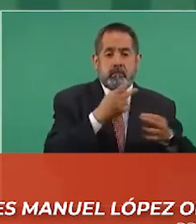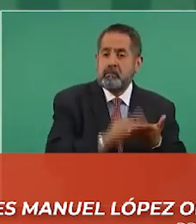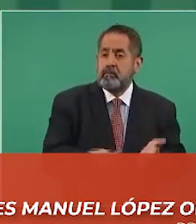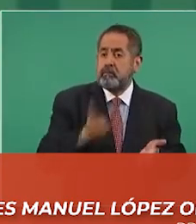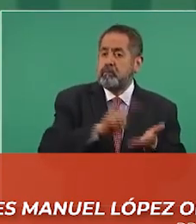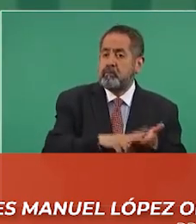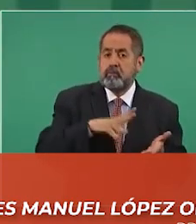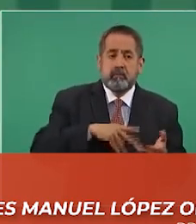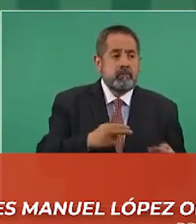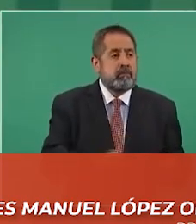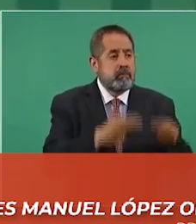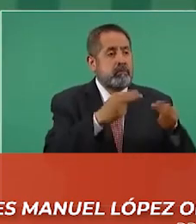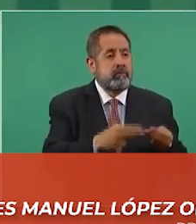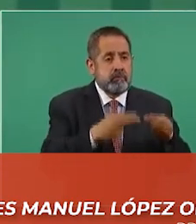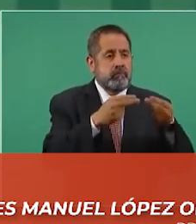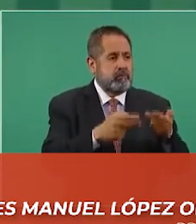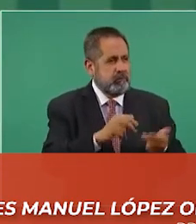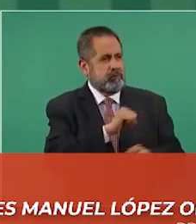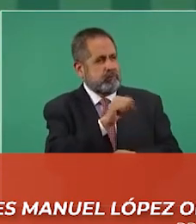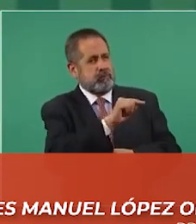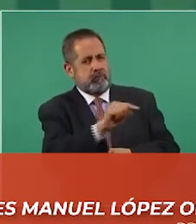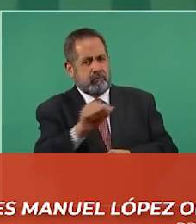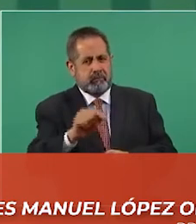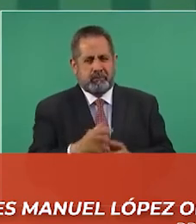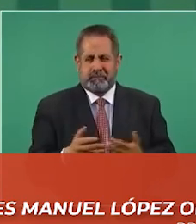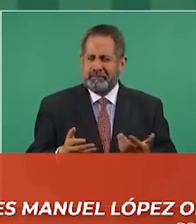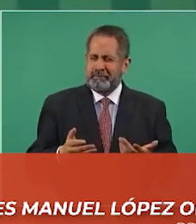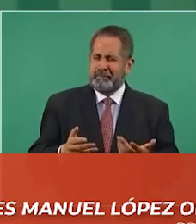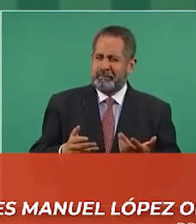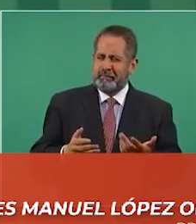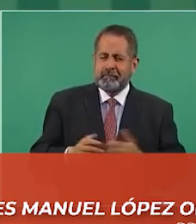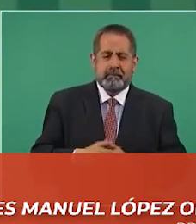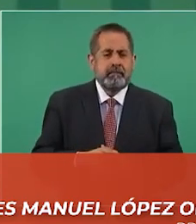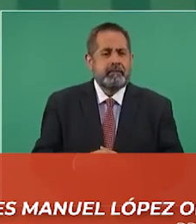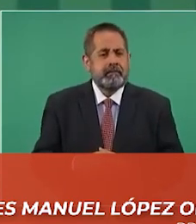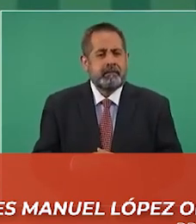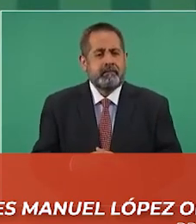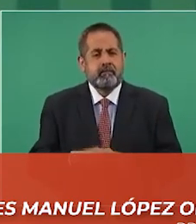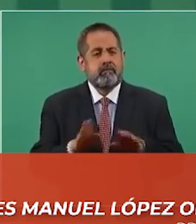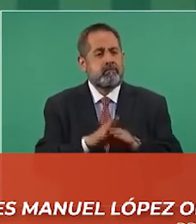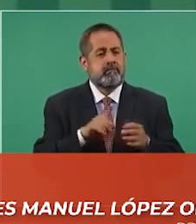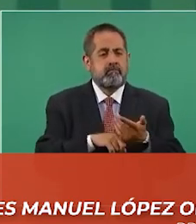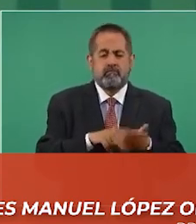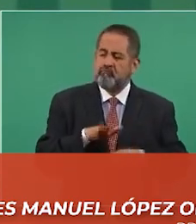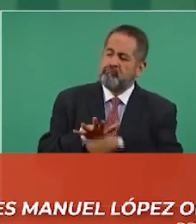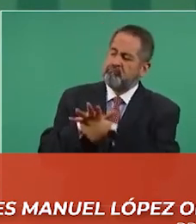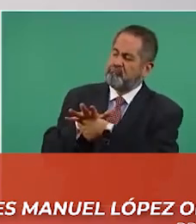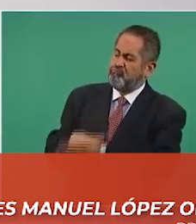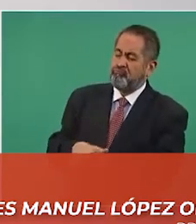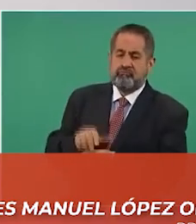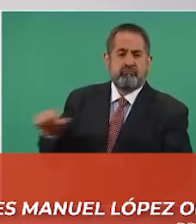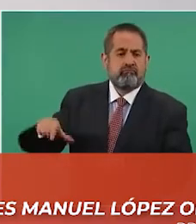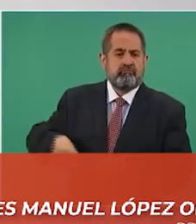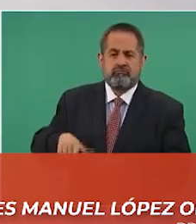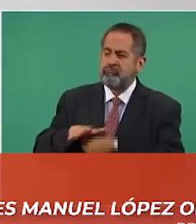El medio era una forma de presionar al gobierno